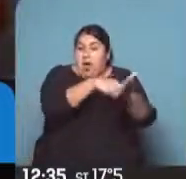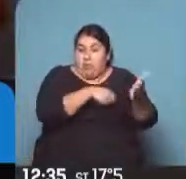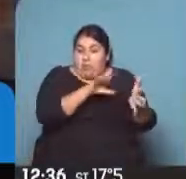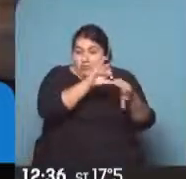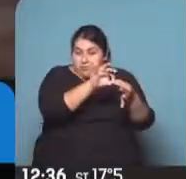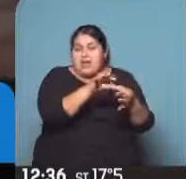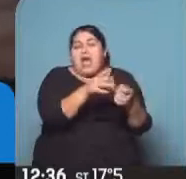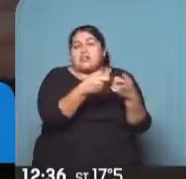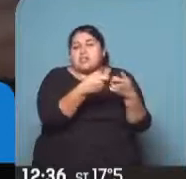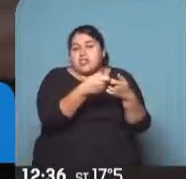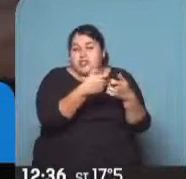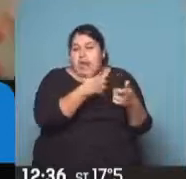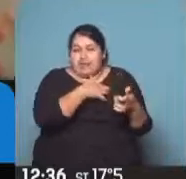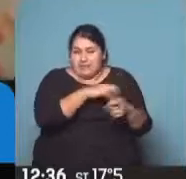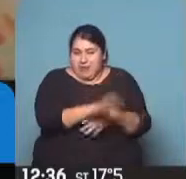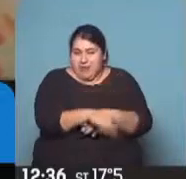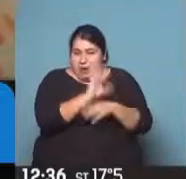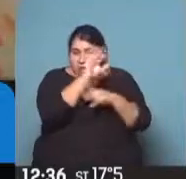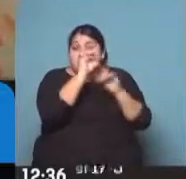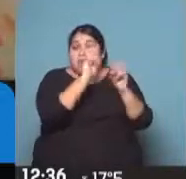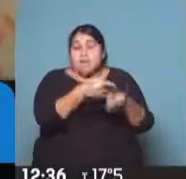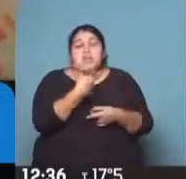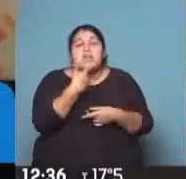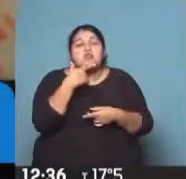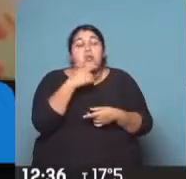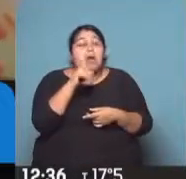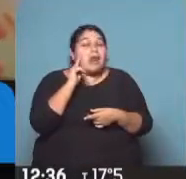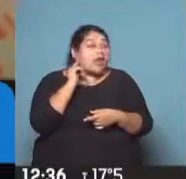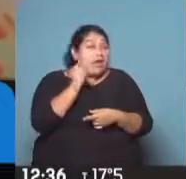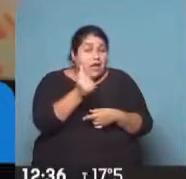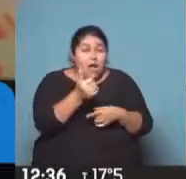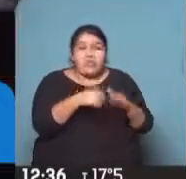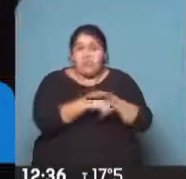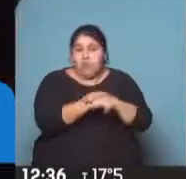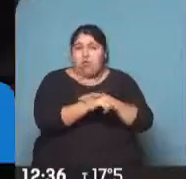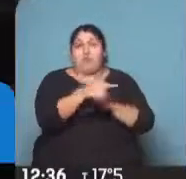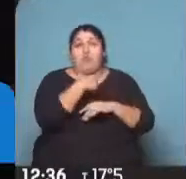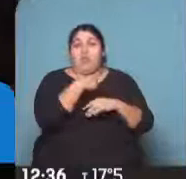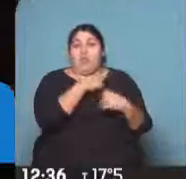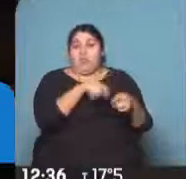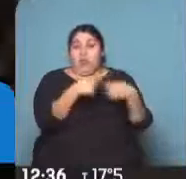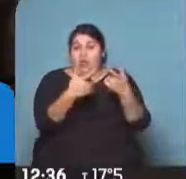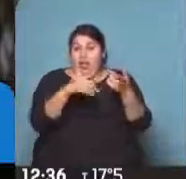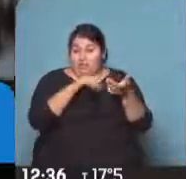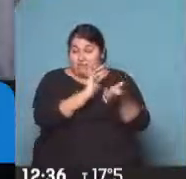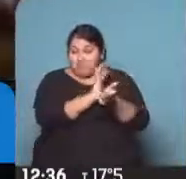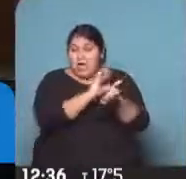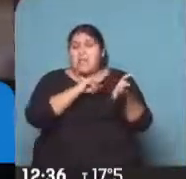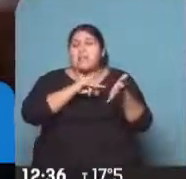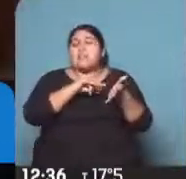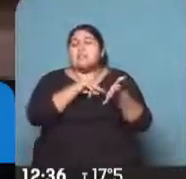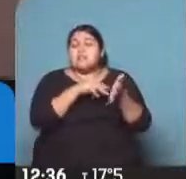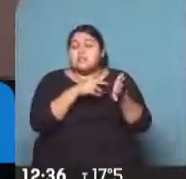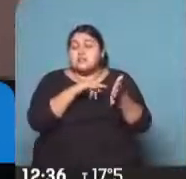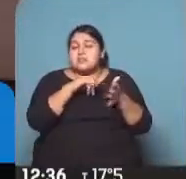argentina de básquet también con la super liga de fútbol donde vamos a aportarle tecnología e innovación